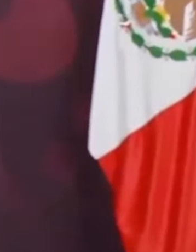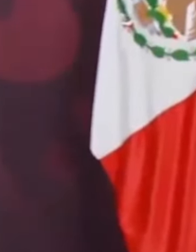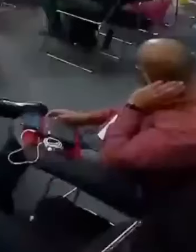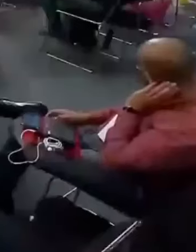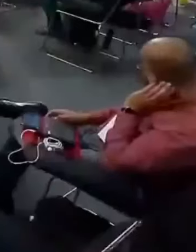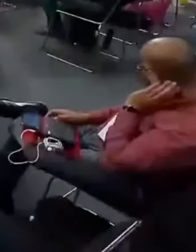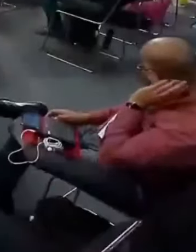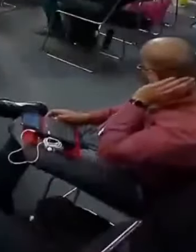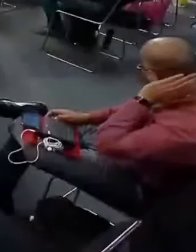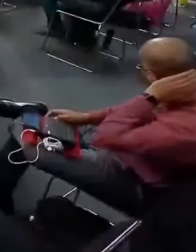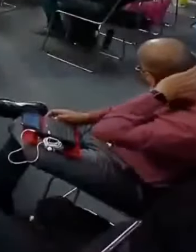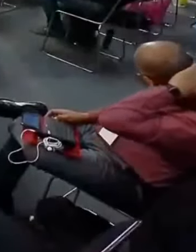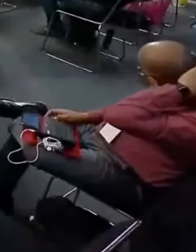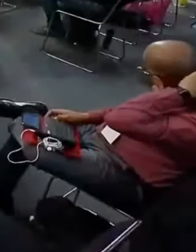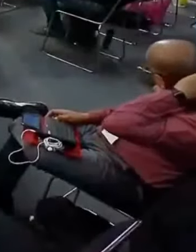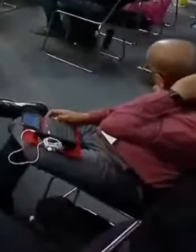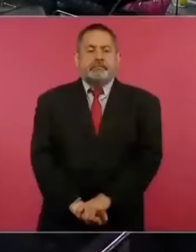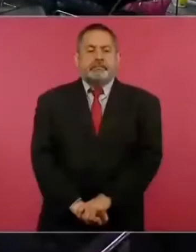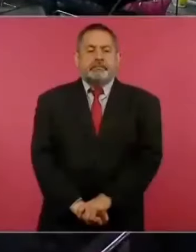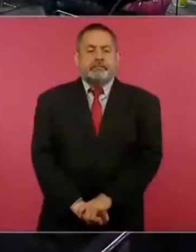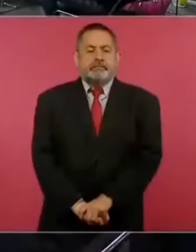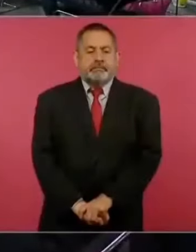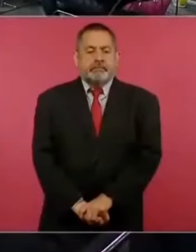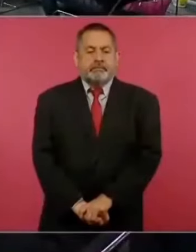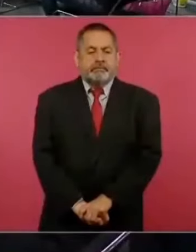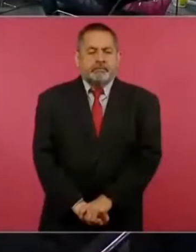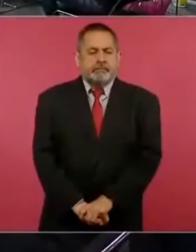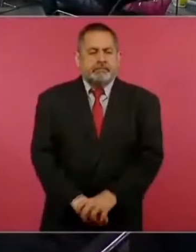como era antes, como se los pidió Calderón,